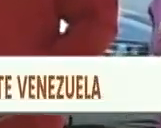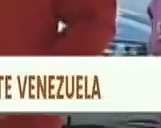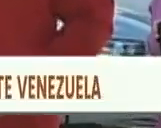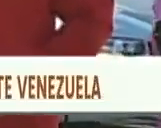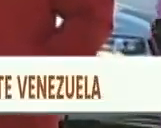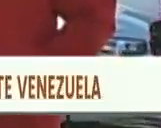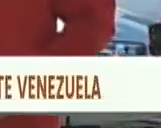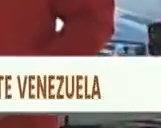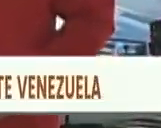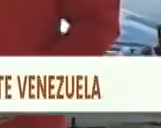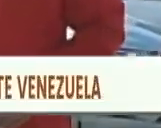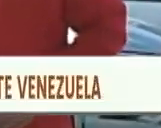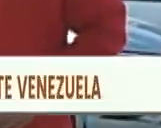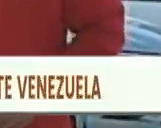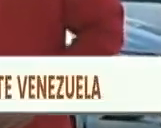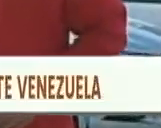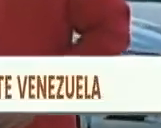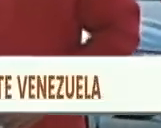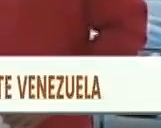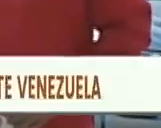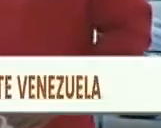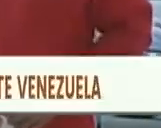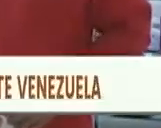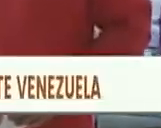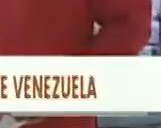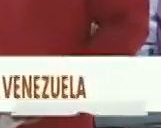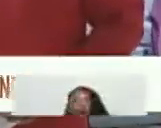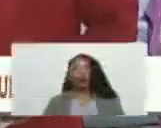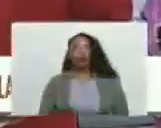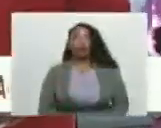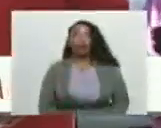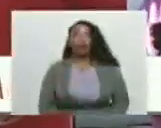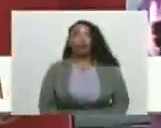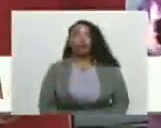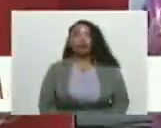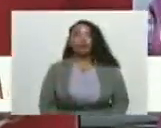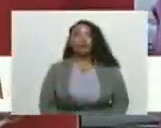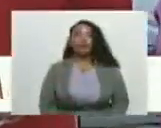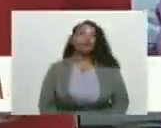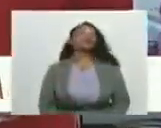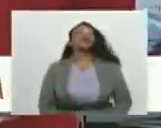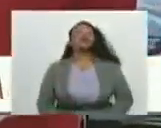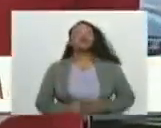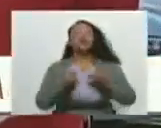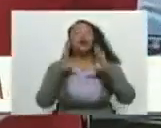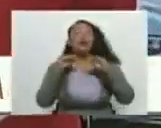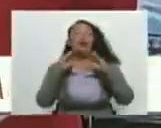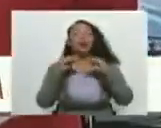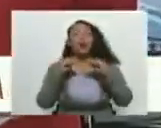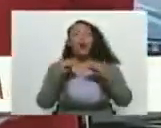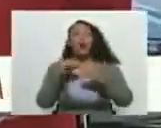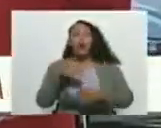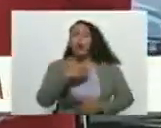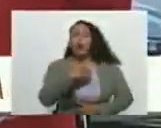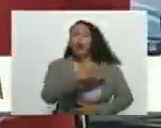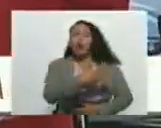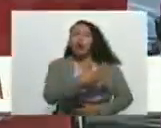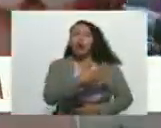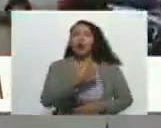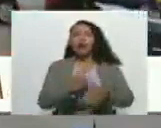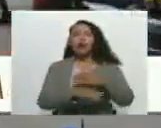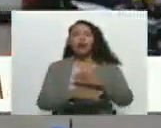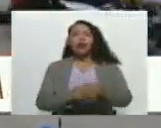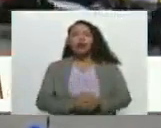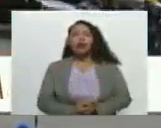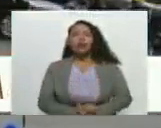del resto de la economía. Así lo hagamos progresivamente, porque cuando se habla de la industria motor todo el mundo dice, bueno, pero ¿cuándo vamos a poder hacer un motor? Claro